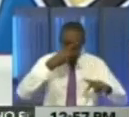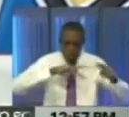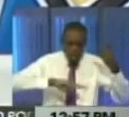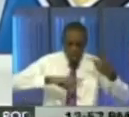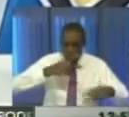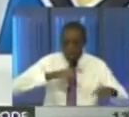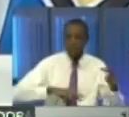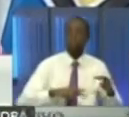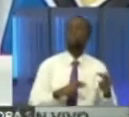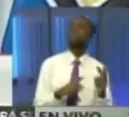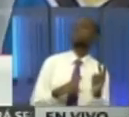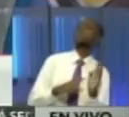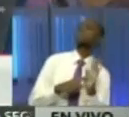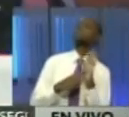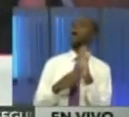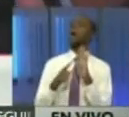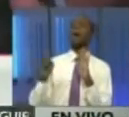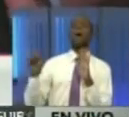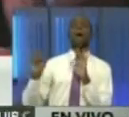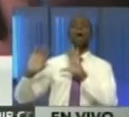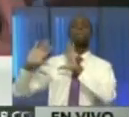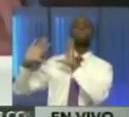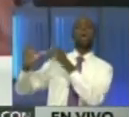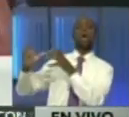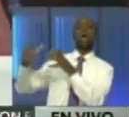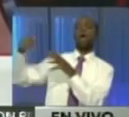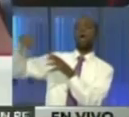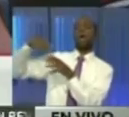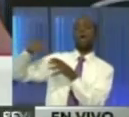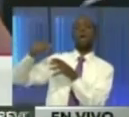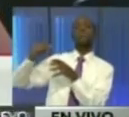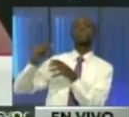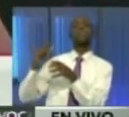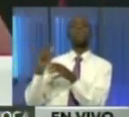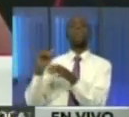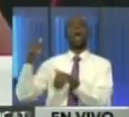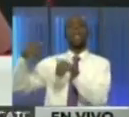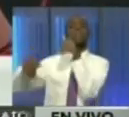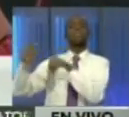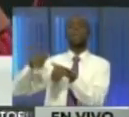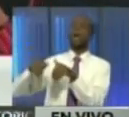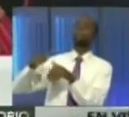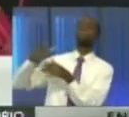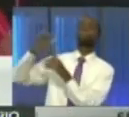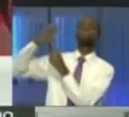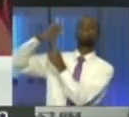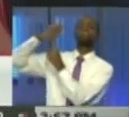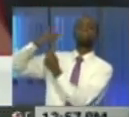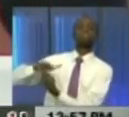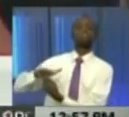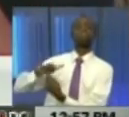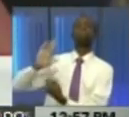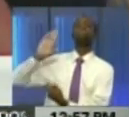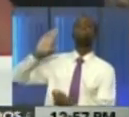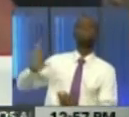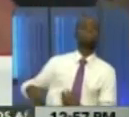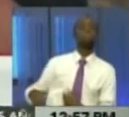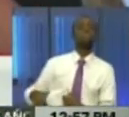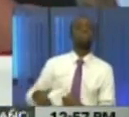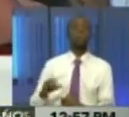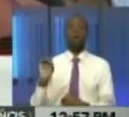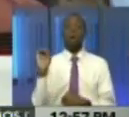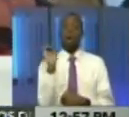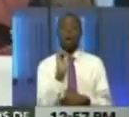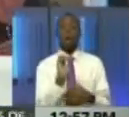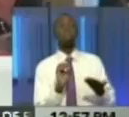la demolición de la autoridad electoral. Un supuesto también, un interesado desconocimiento del